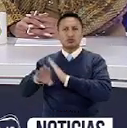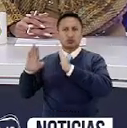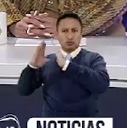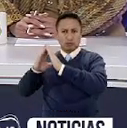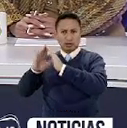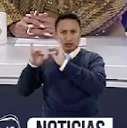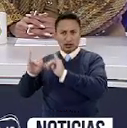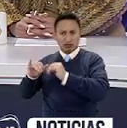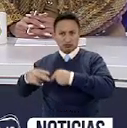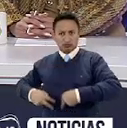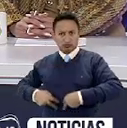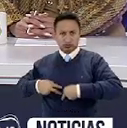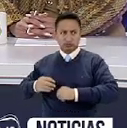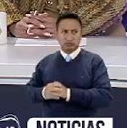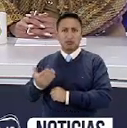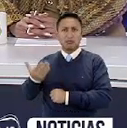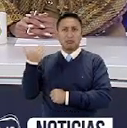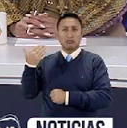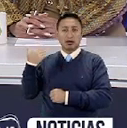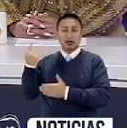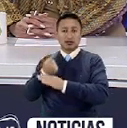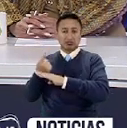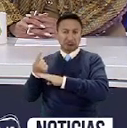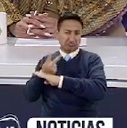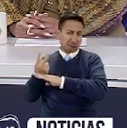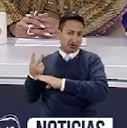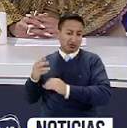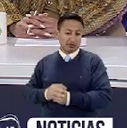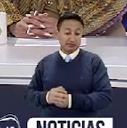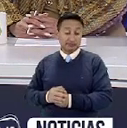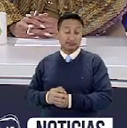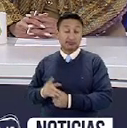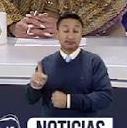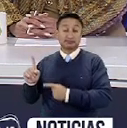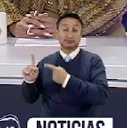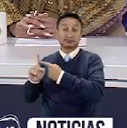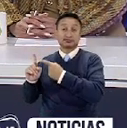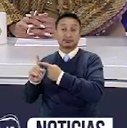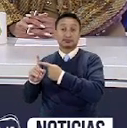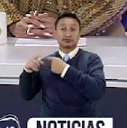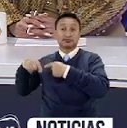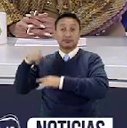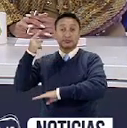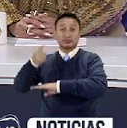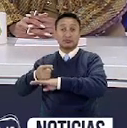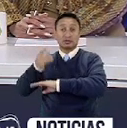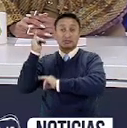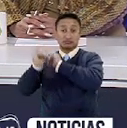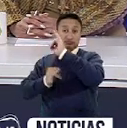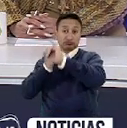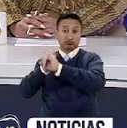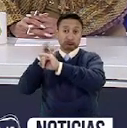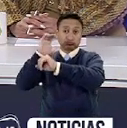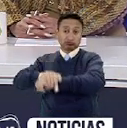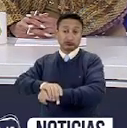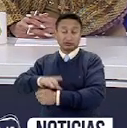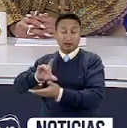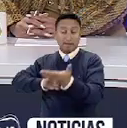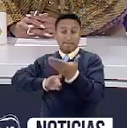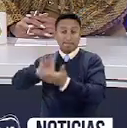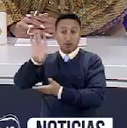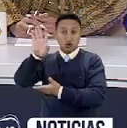estaban viviendo desde hace pocas semanas. Uno de los aprehendidos tiene orden de detención y extradición desde